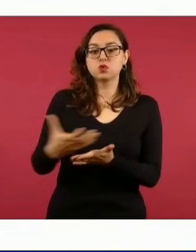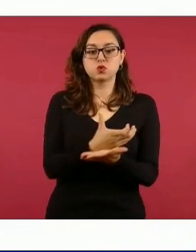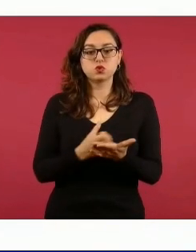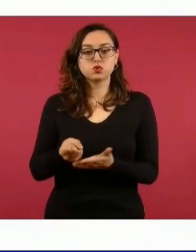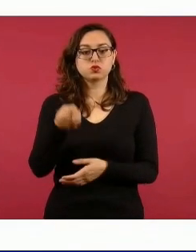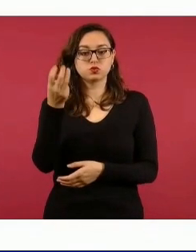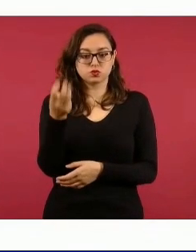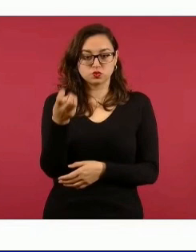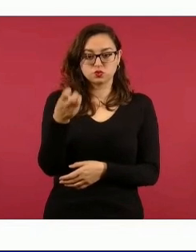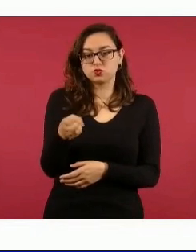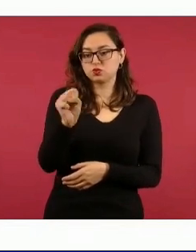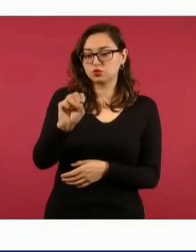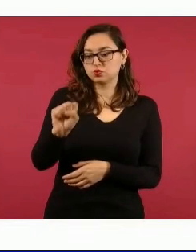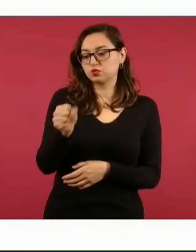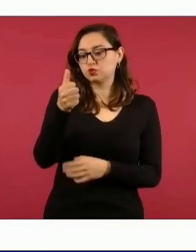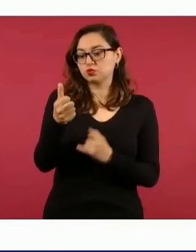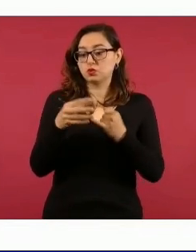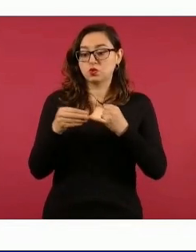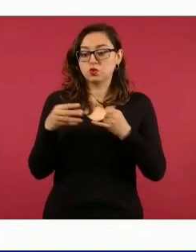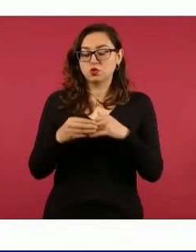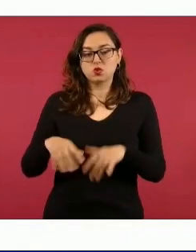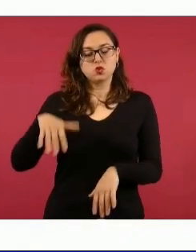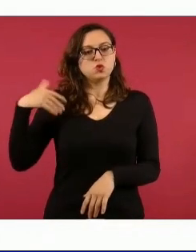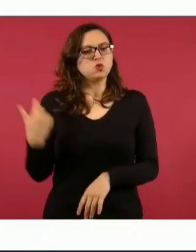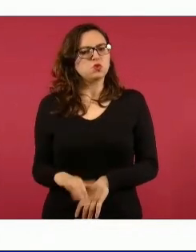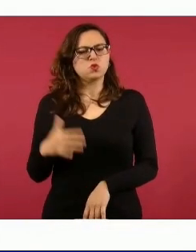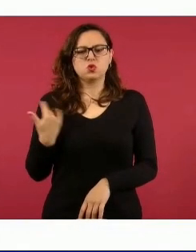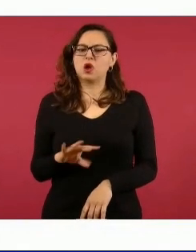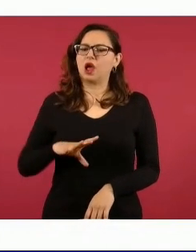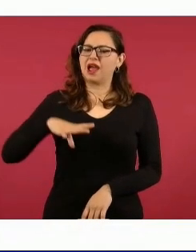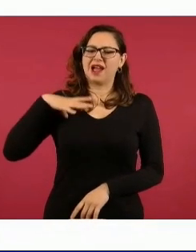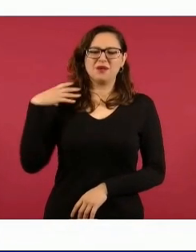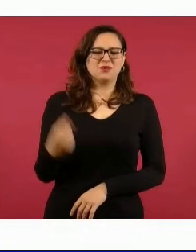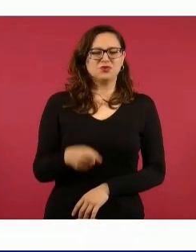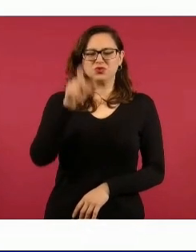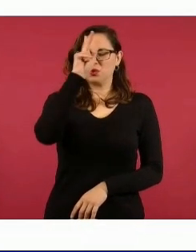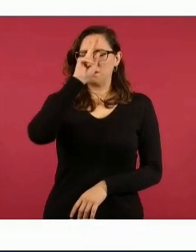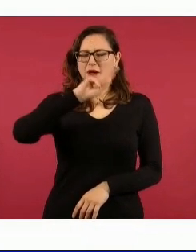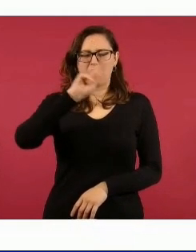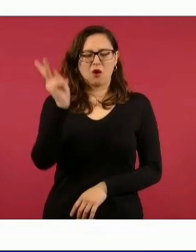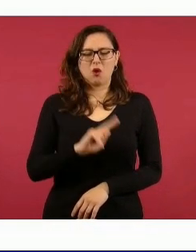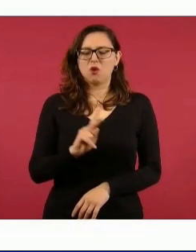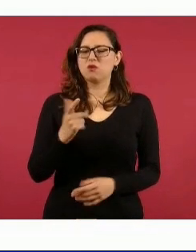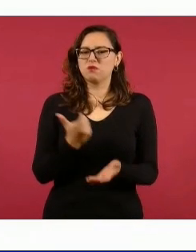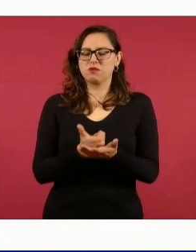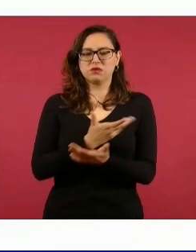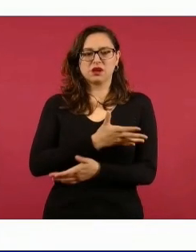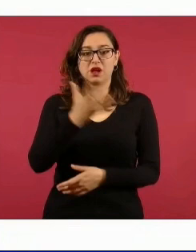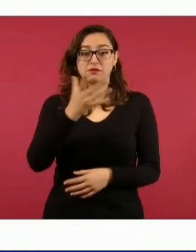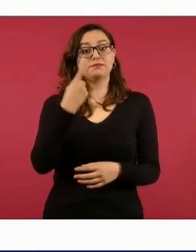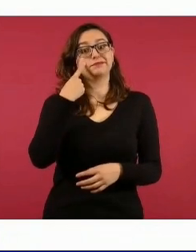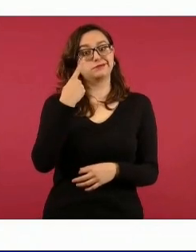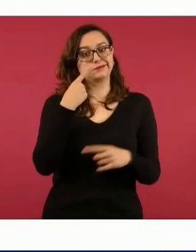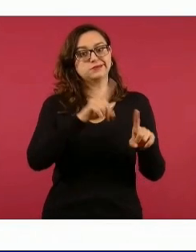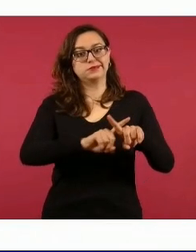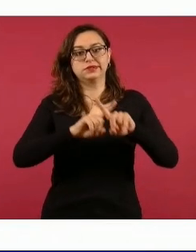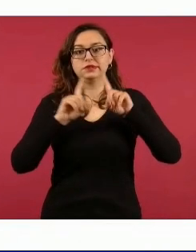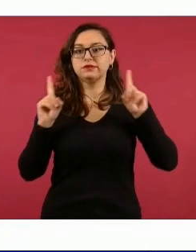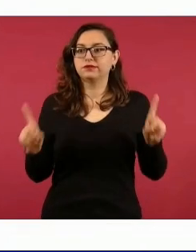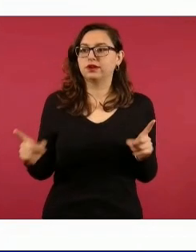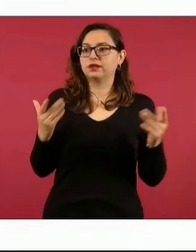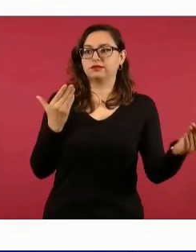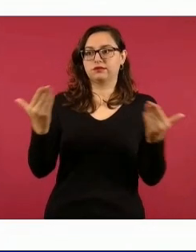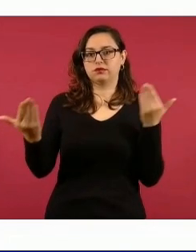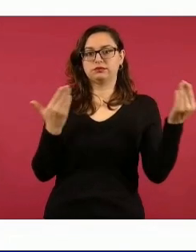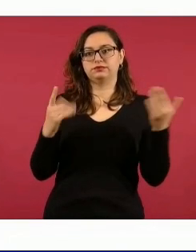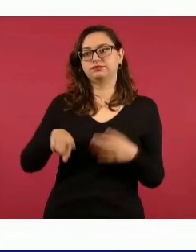con 66 centavos. Bastante alto ese margen, sobre todo si lo comparamos con los 16 centavos de